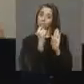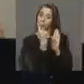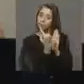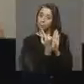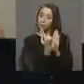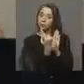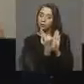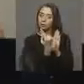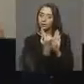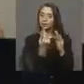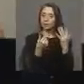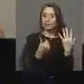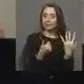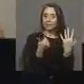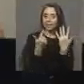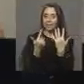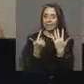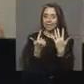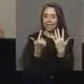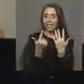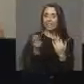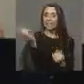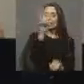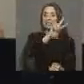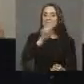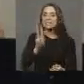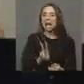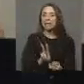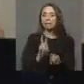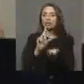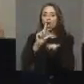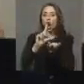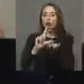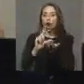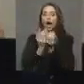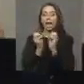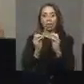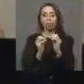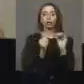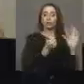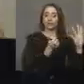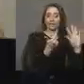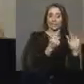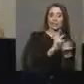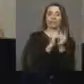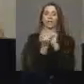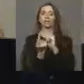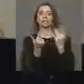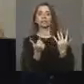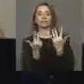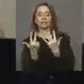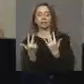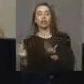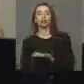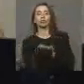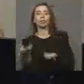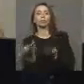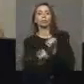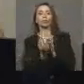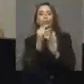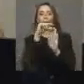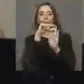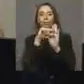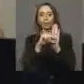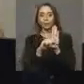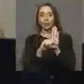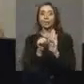instancia 67 servicios locales de educación, número que fue aumentado a 68 mediante indicaciones.